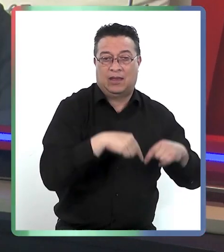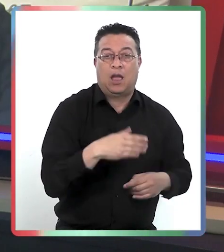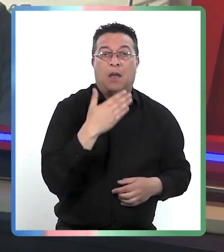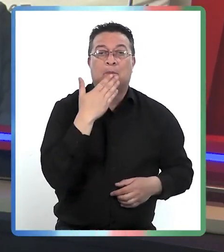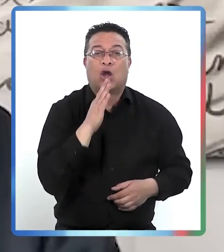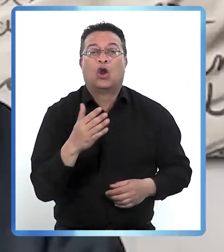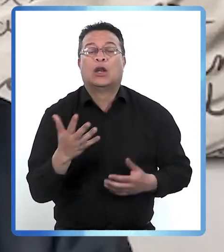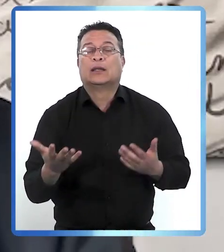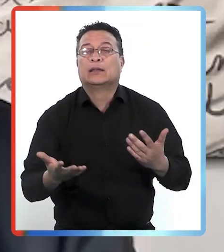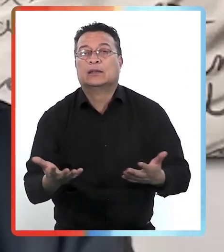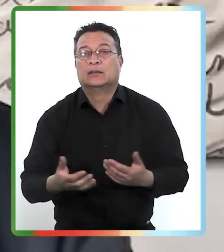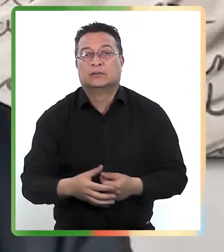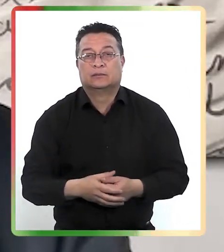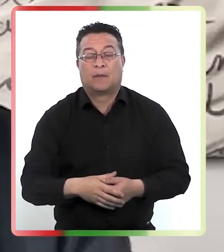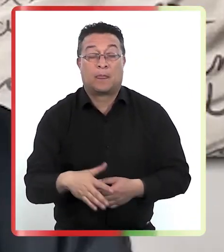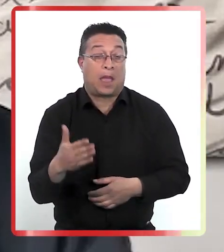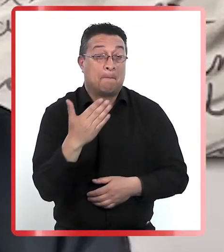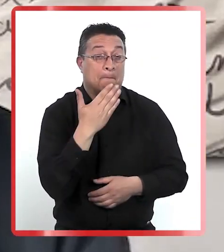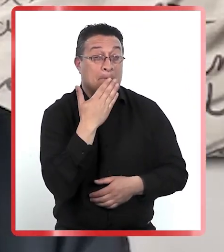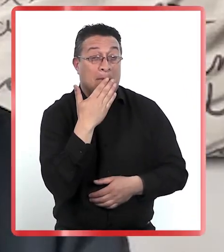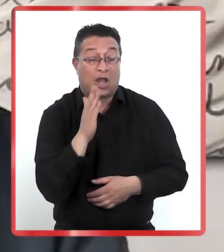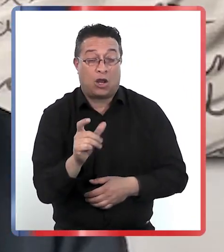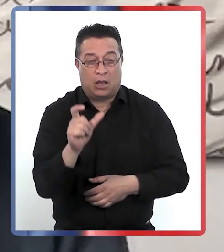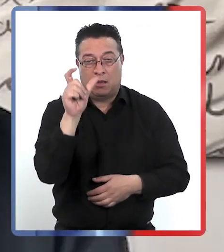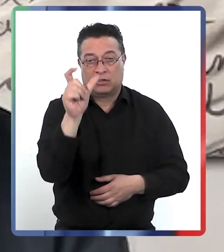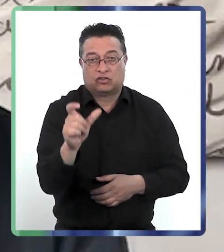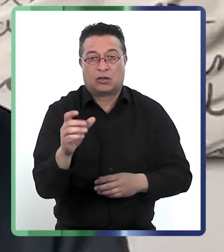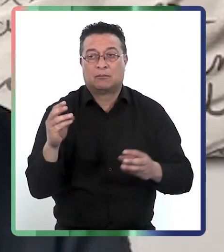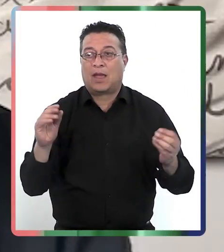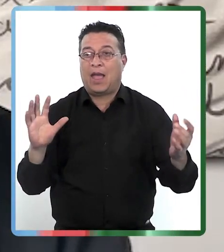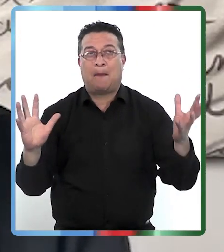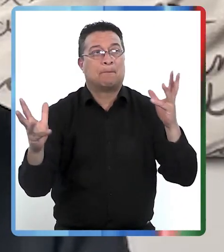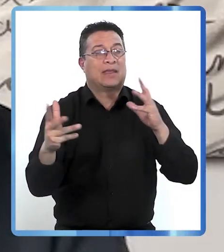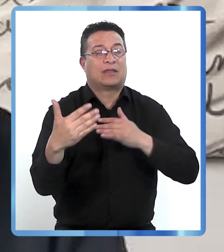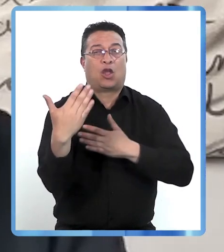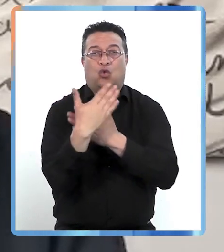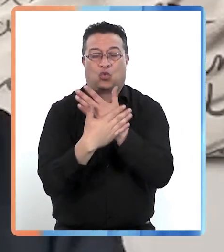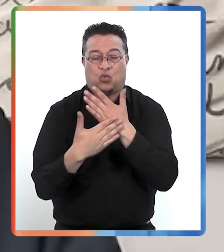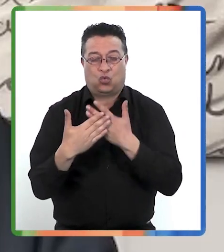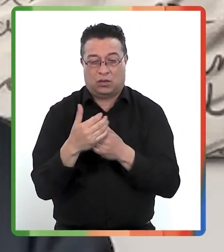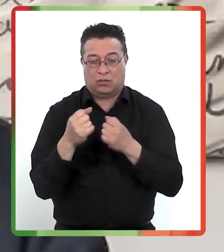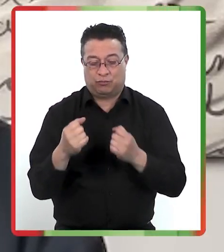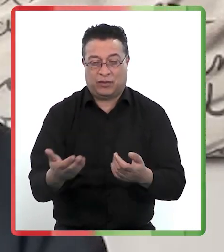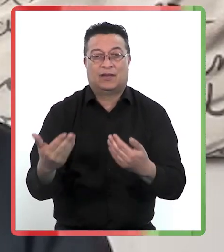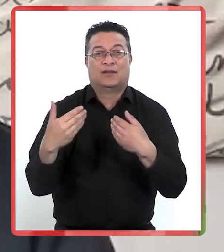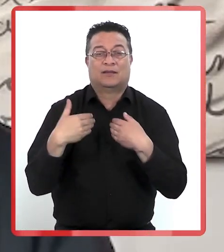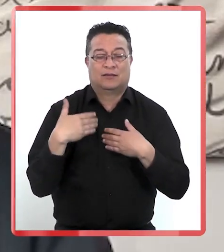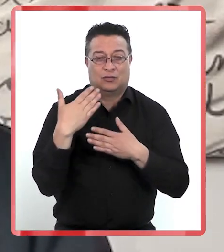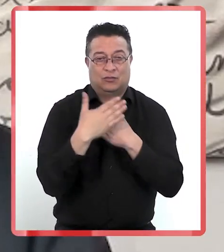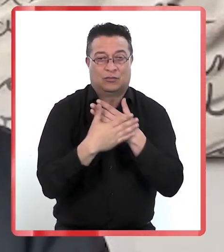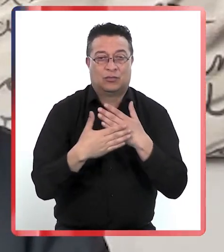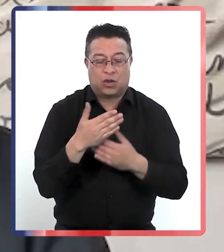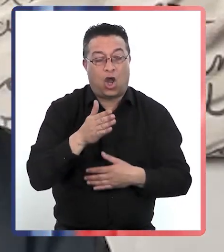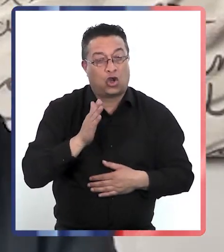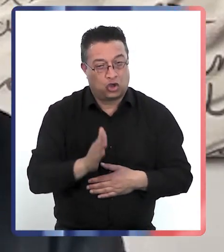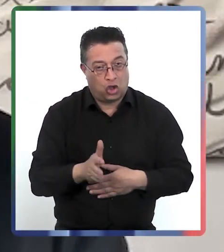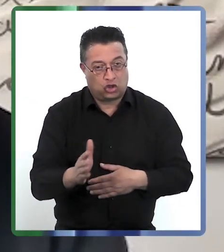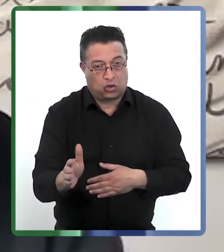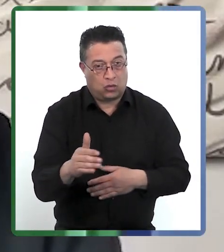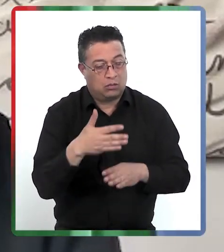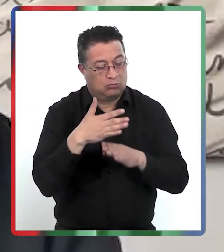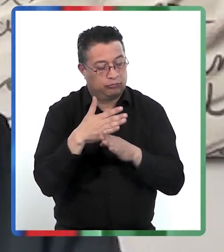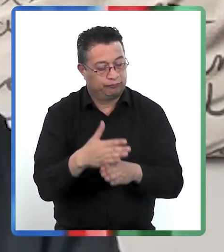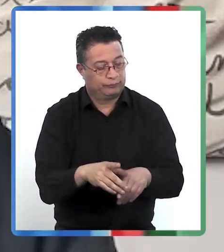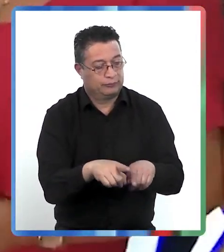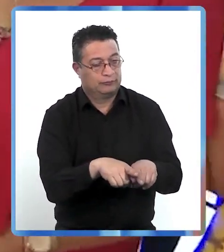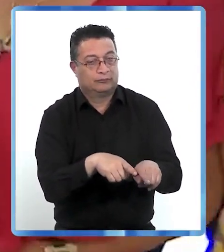familiares? Lo mejor es que el paciente esté en un ambiente de cuidado que pueda cuidarlo de manera continua, porque